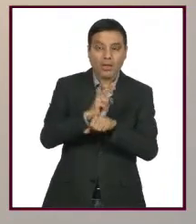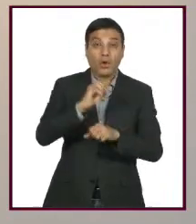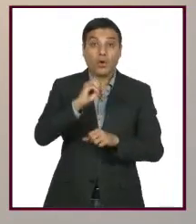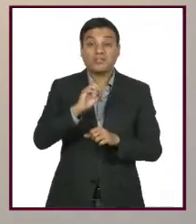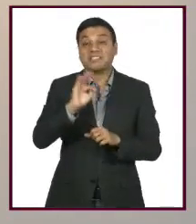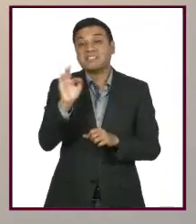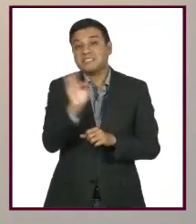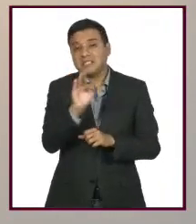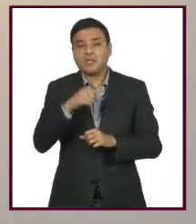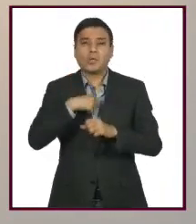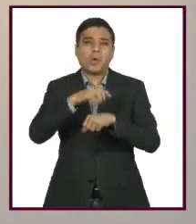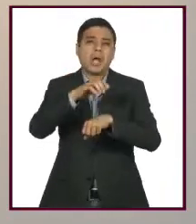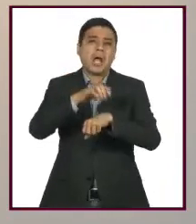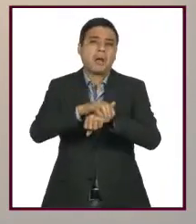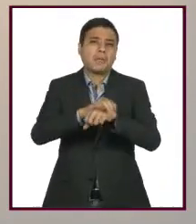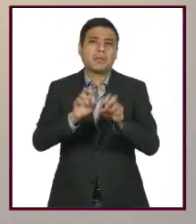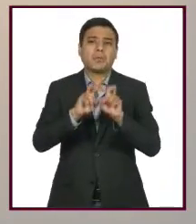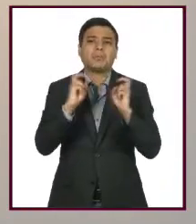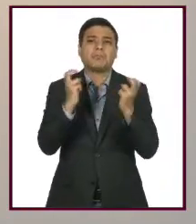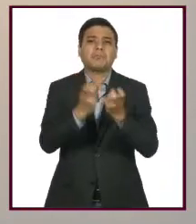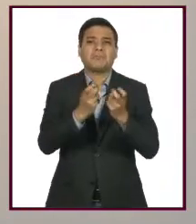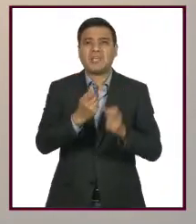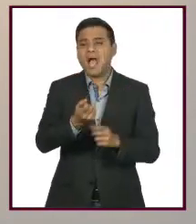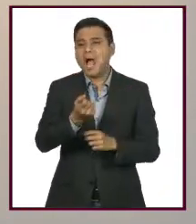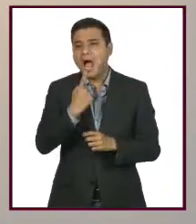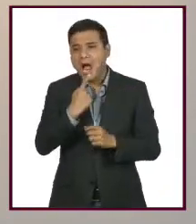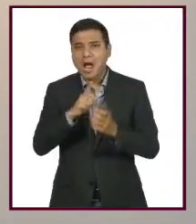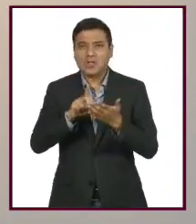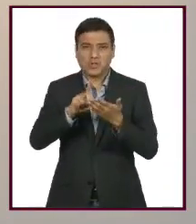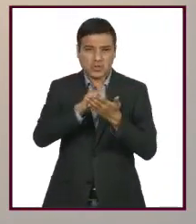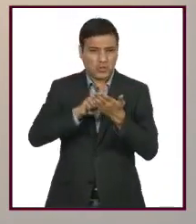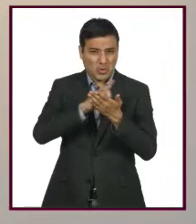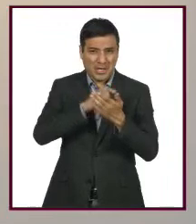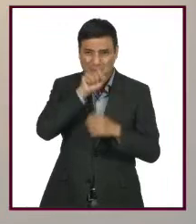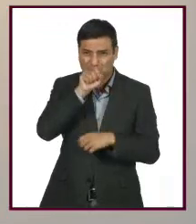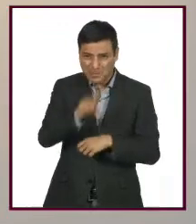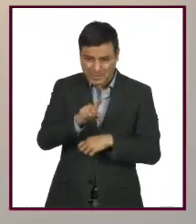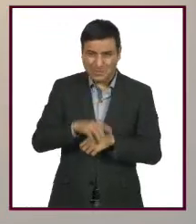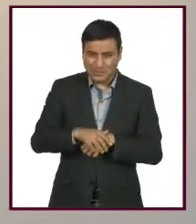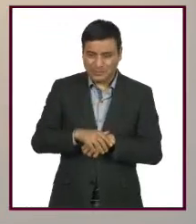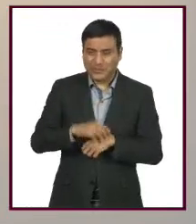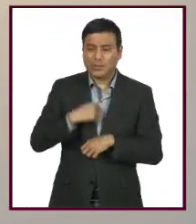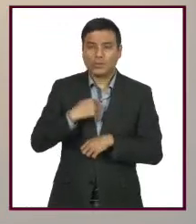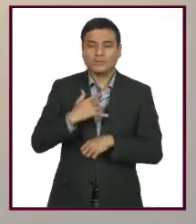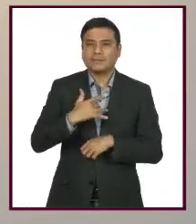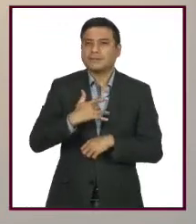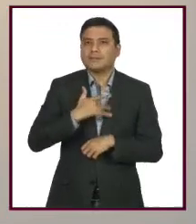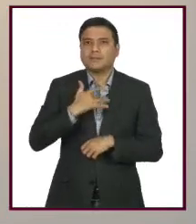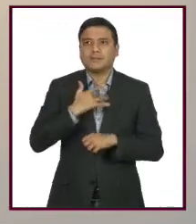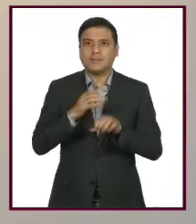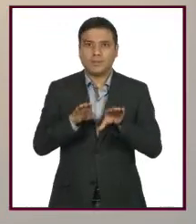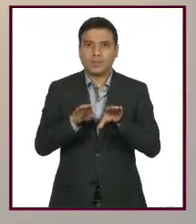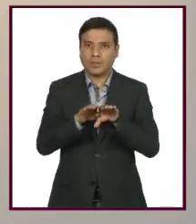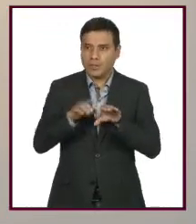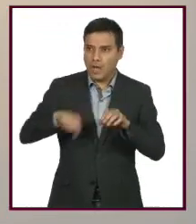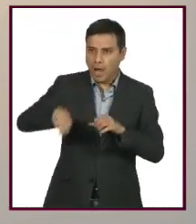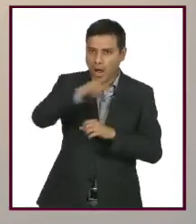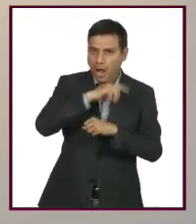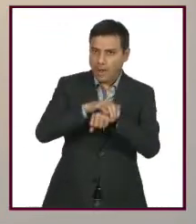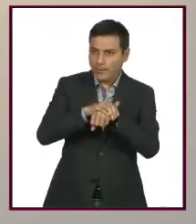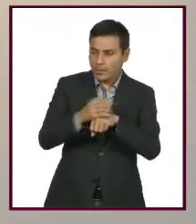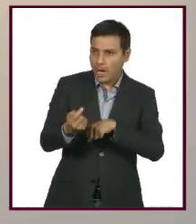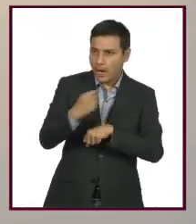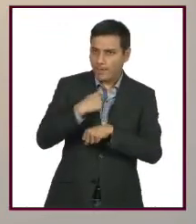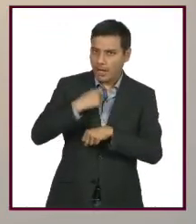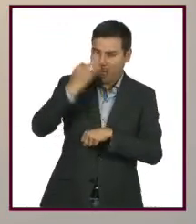con amigos o con algún grupo que ya conocen, pues sentirse como que les pueden hacer algún tipo de daño